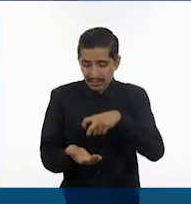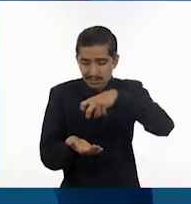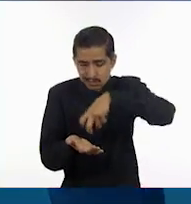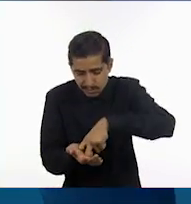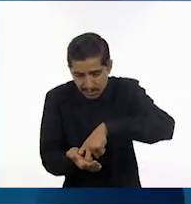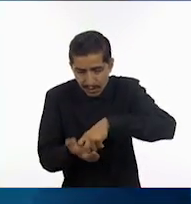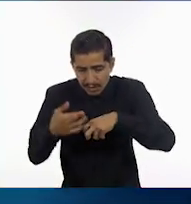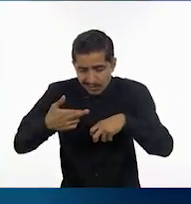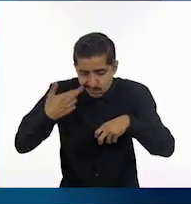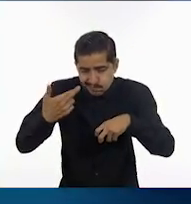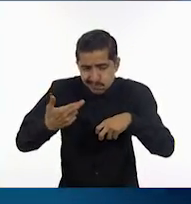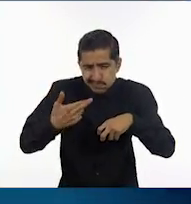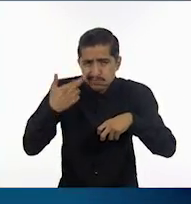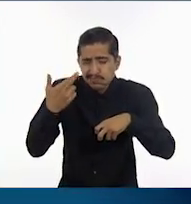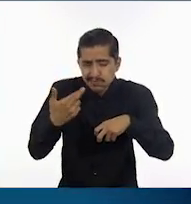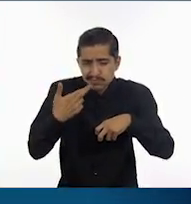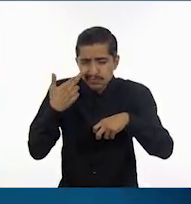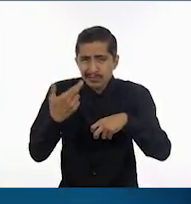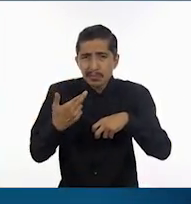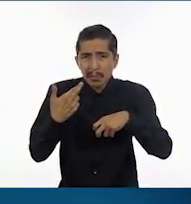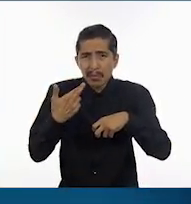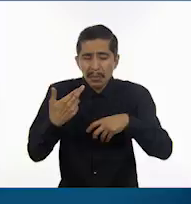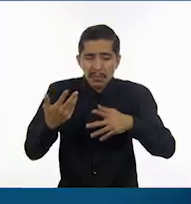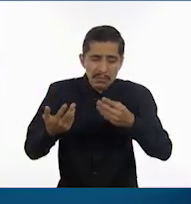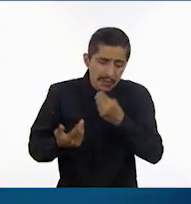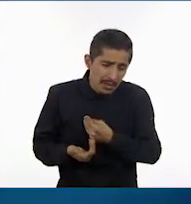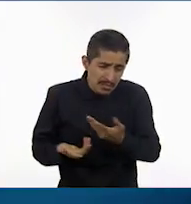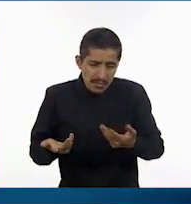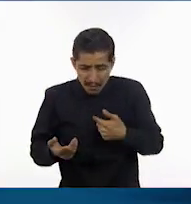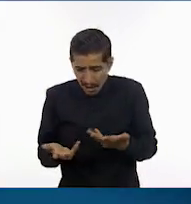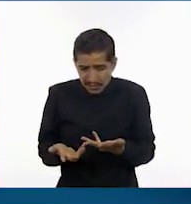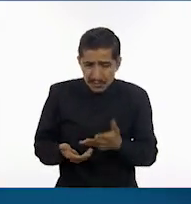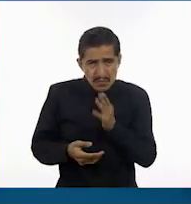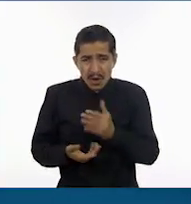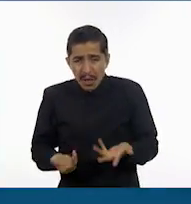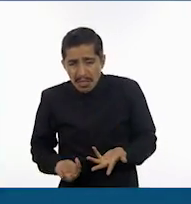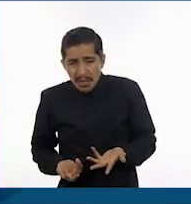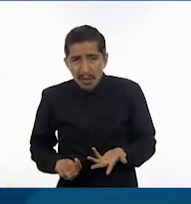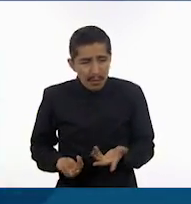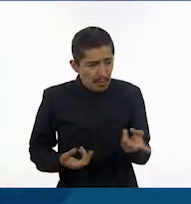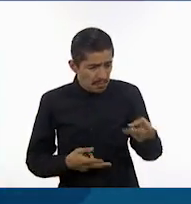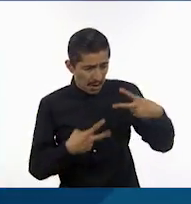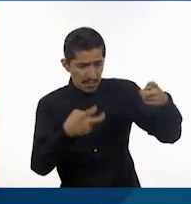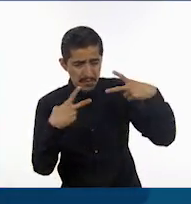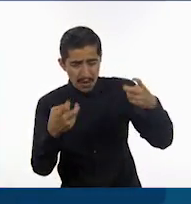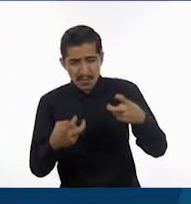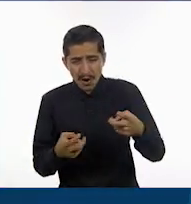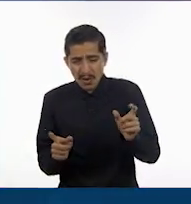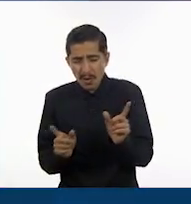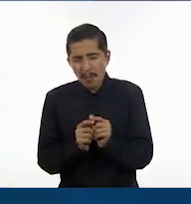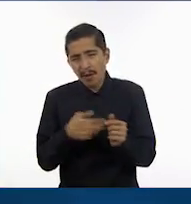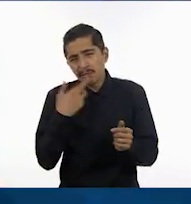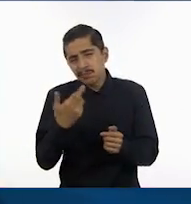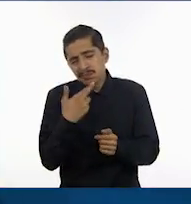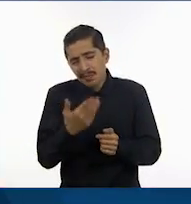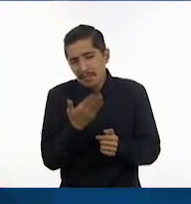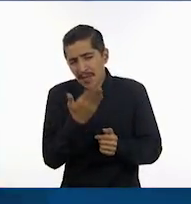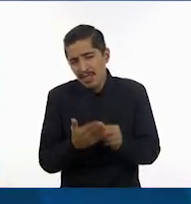parece estar rezando, como decíamos hace ratito, resignada, porque pues ya no podían hacer nada ante el asalto. Sí, ya solo pidiendo que no le hagan